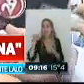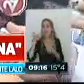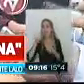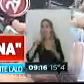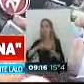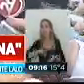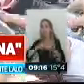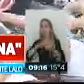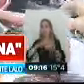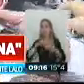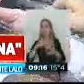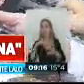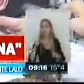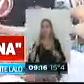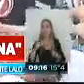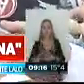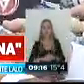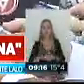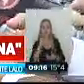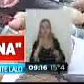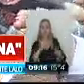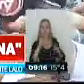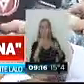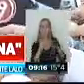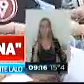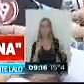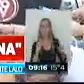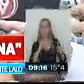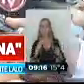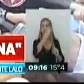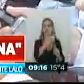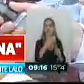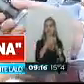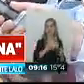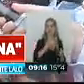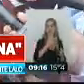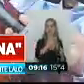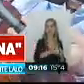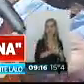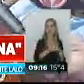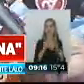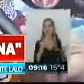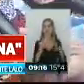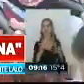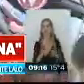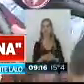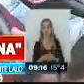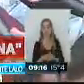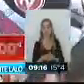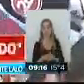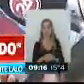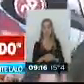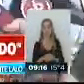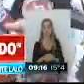Y lo que pasa es que yo tampoco lo dejé. Él es bueno, pero yo también soy bueno. ¿Lo tiene engañado el campeón del mundo?